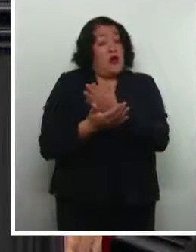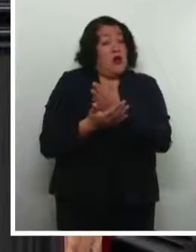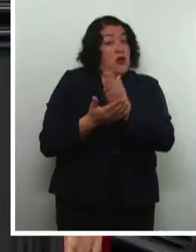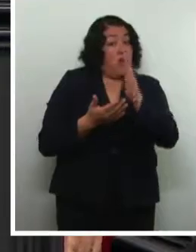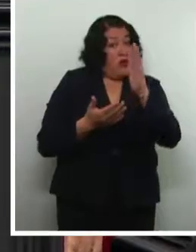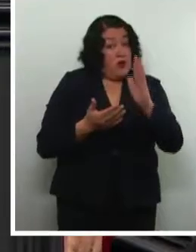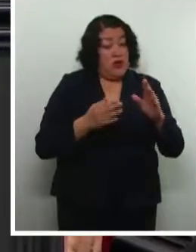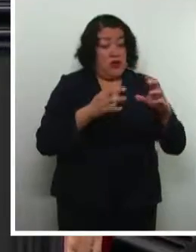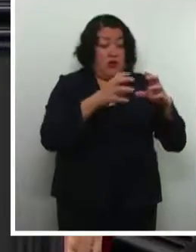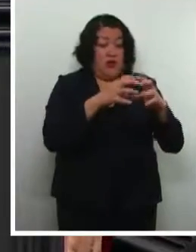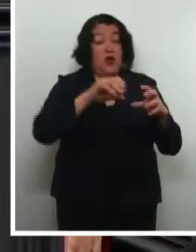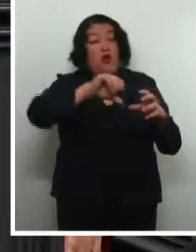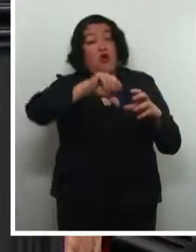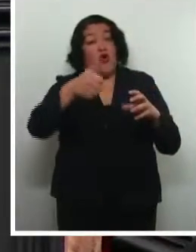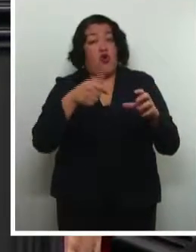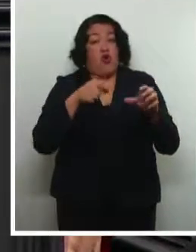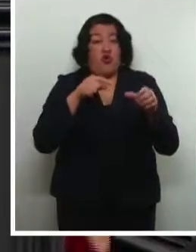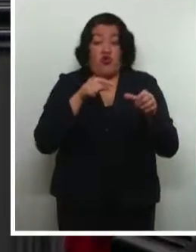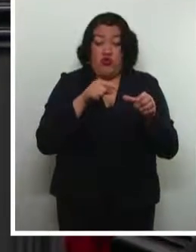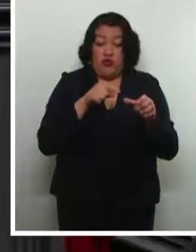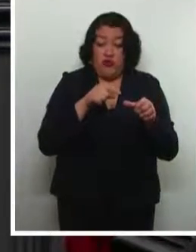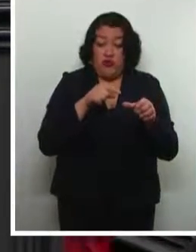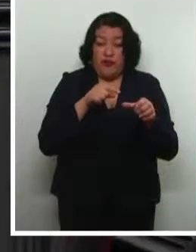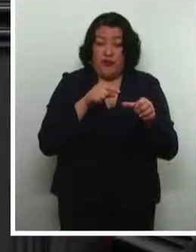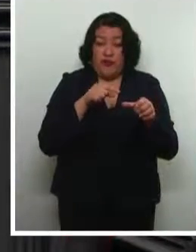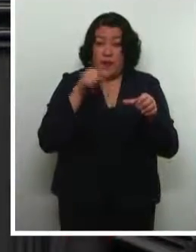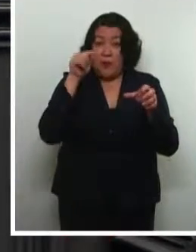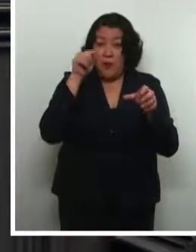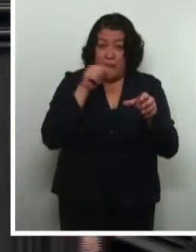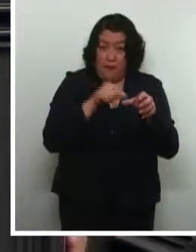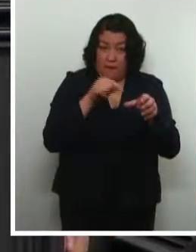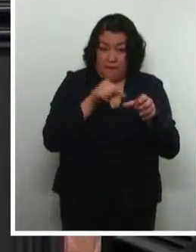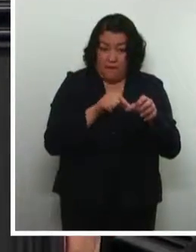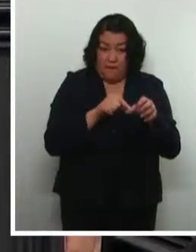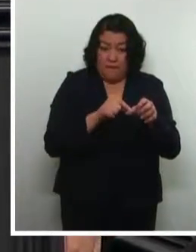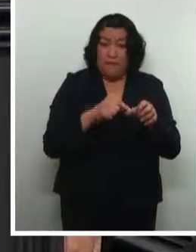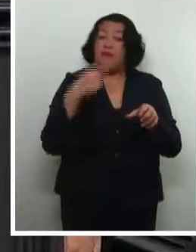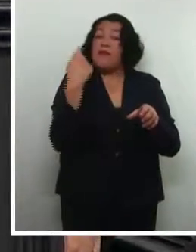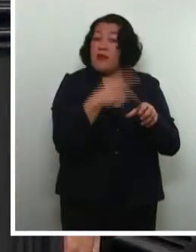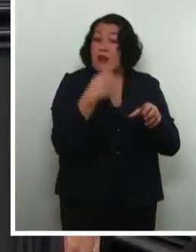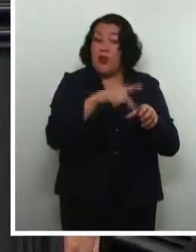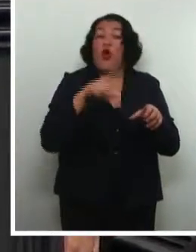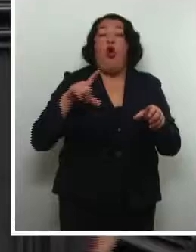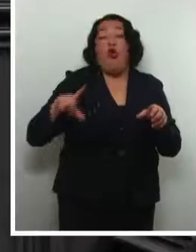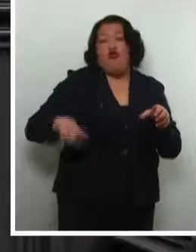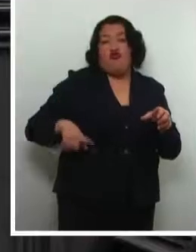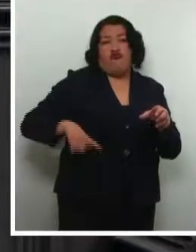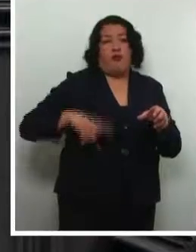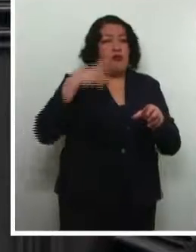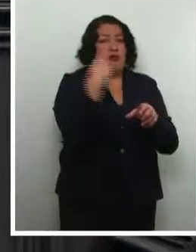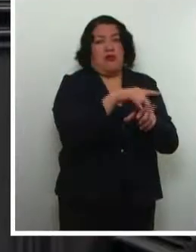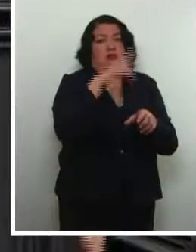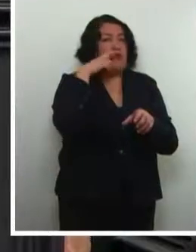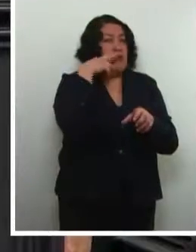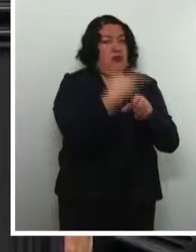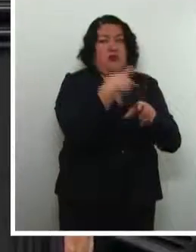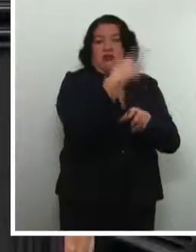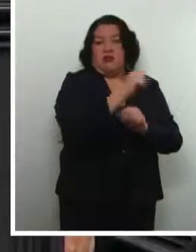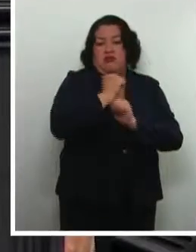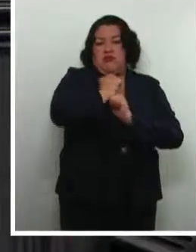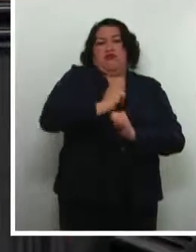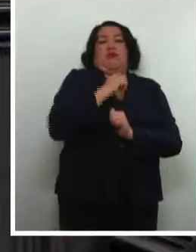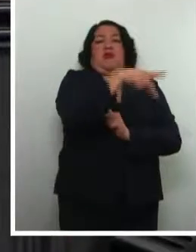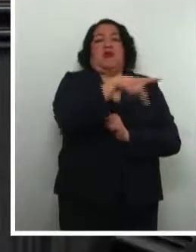se contamine una facultad que es exclusiva de la autoridad, el manejo de los